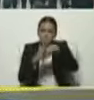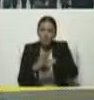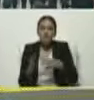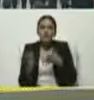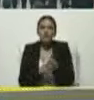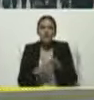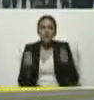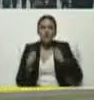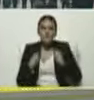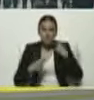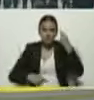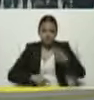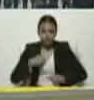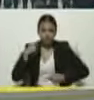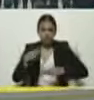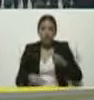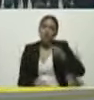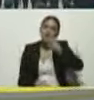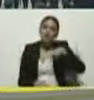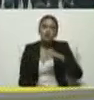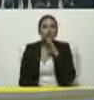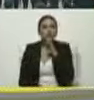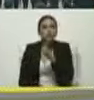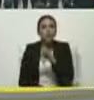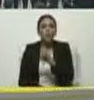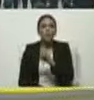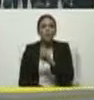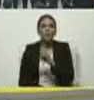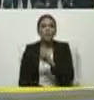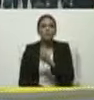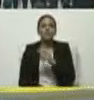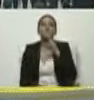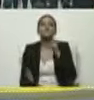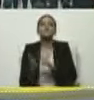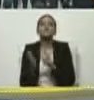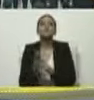diaria, nosotros somos una verdad.